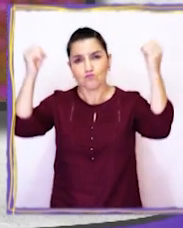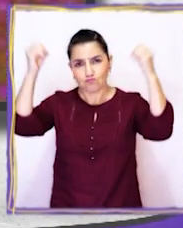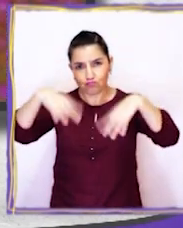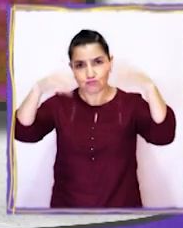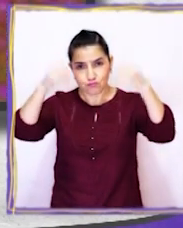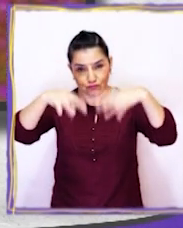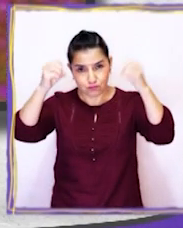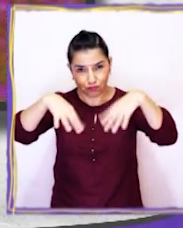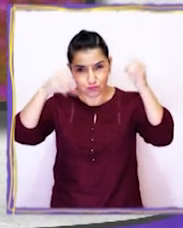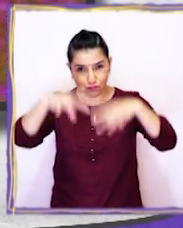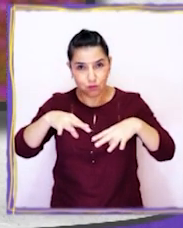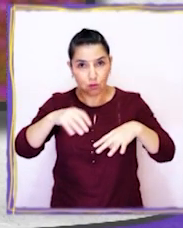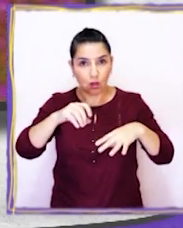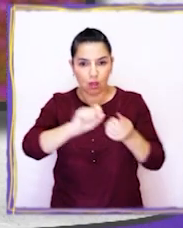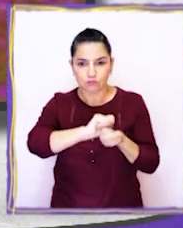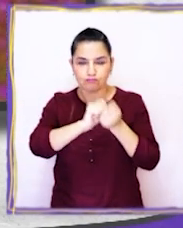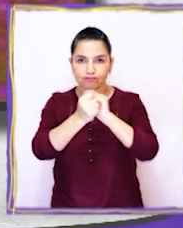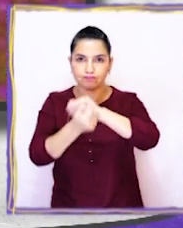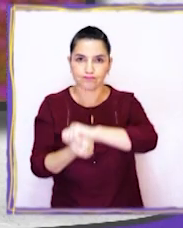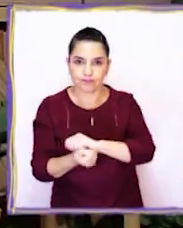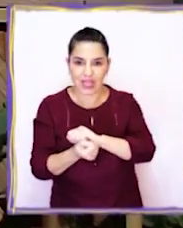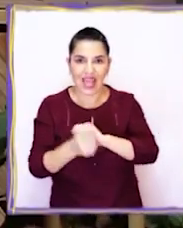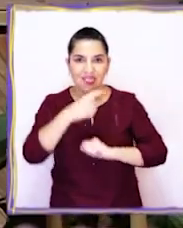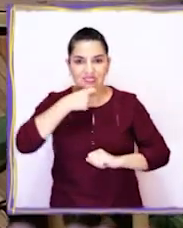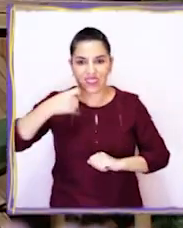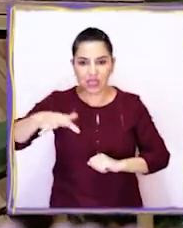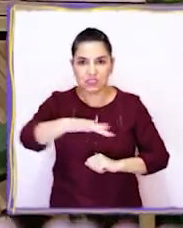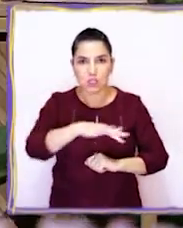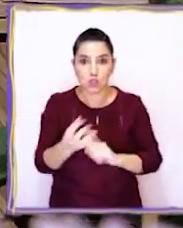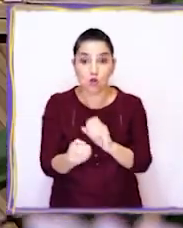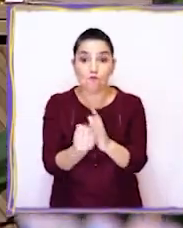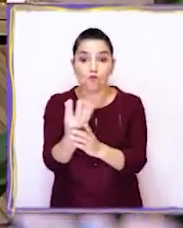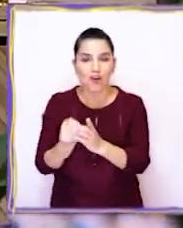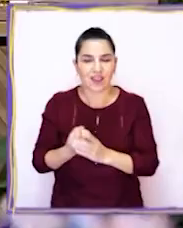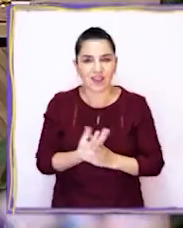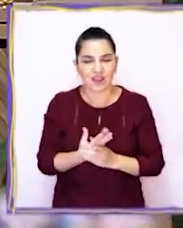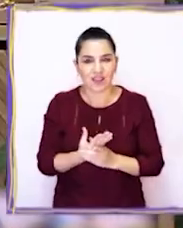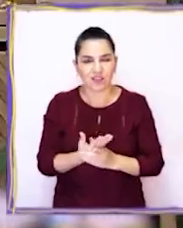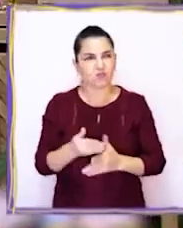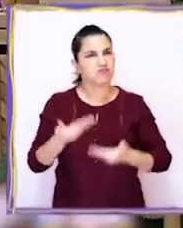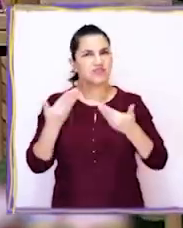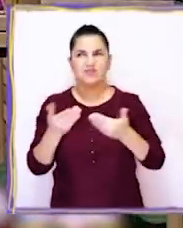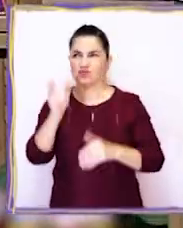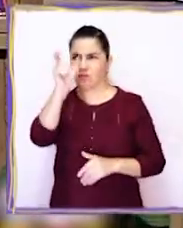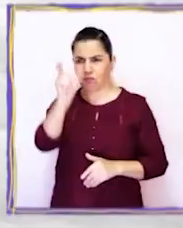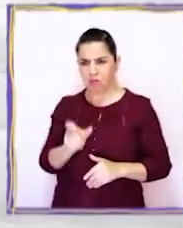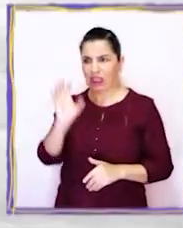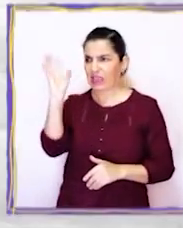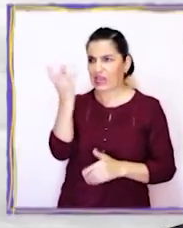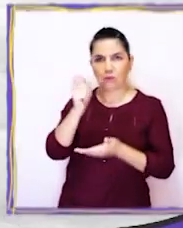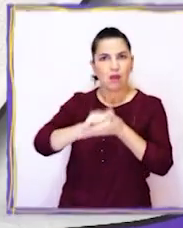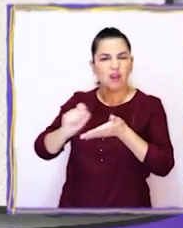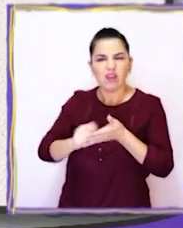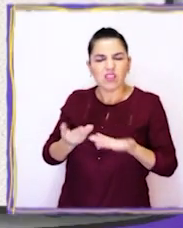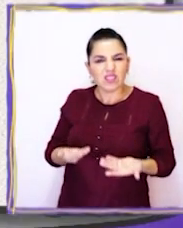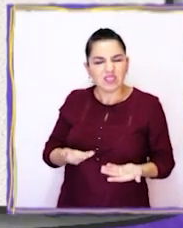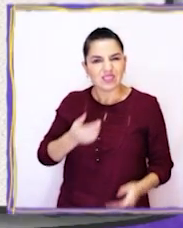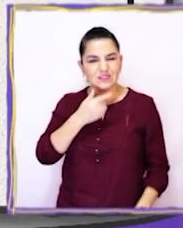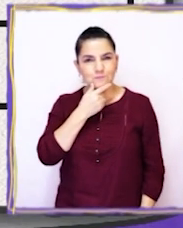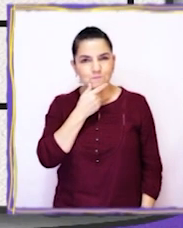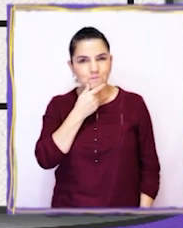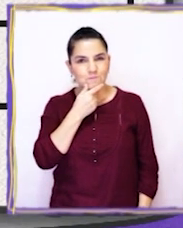lo que genera el fenómeno del desierto florido. Entonces, ¿qué debemos poner en clima?